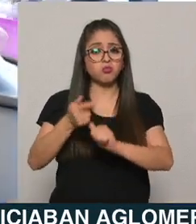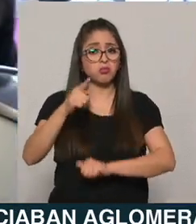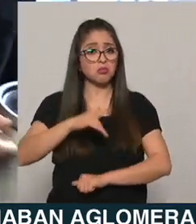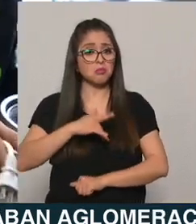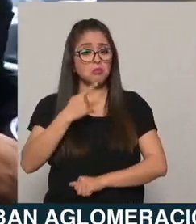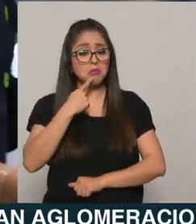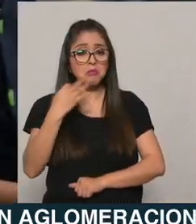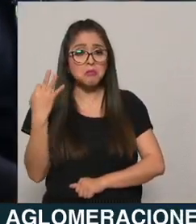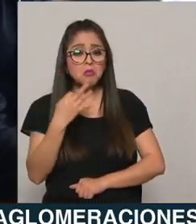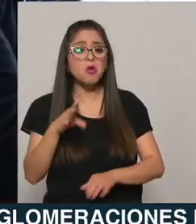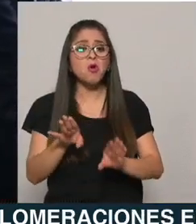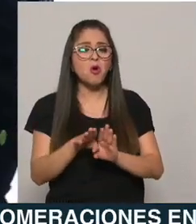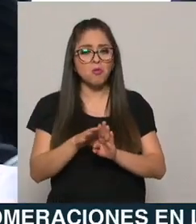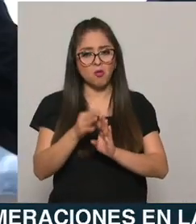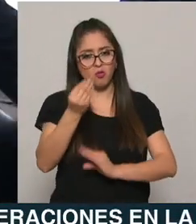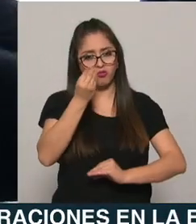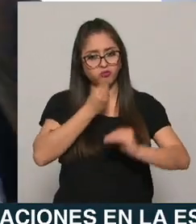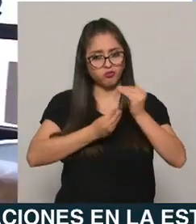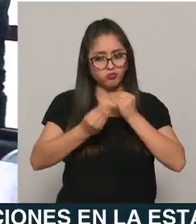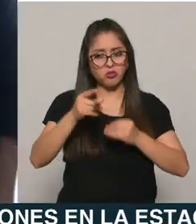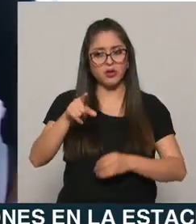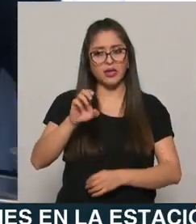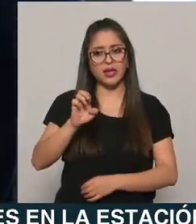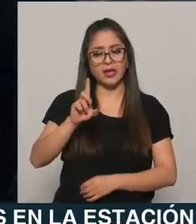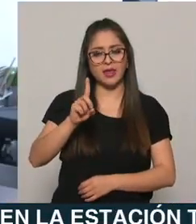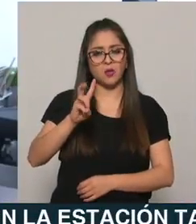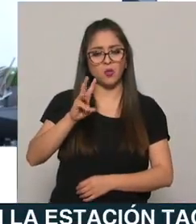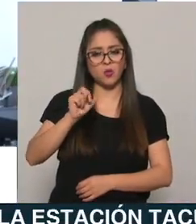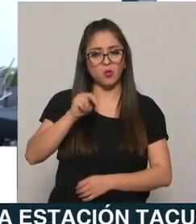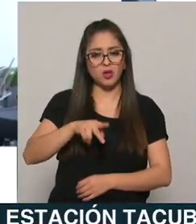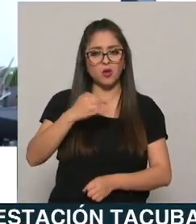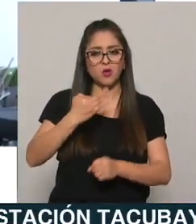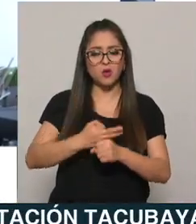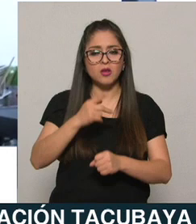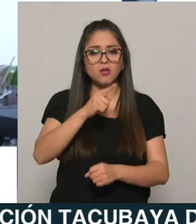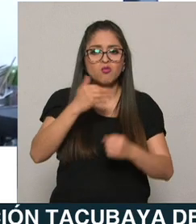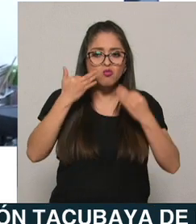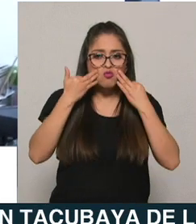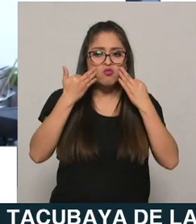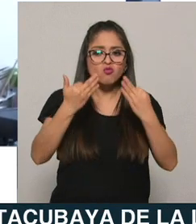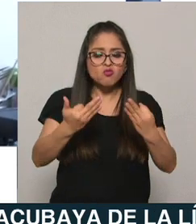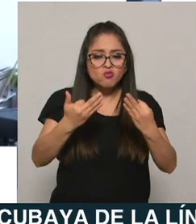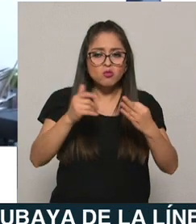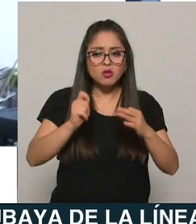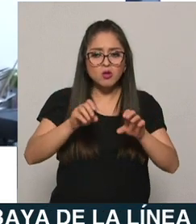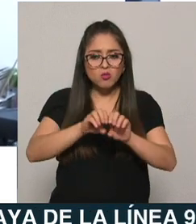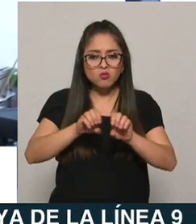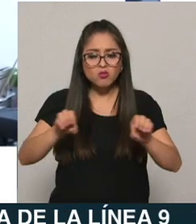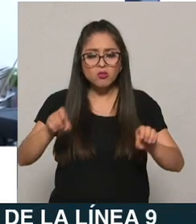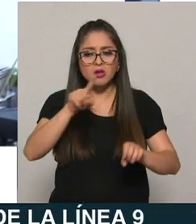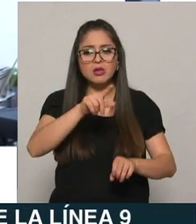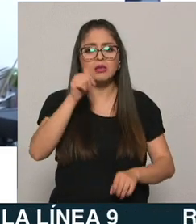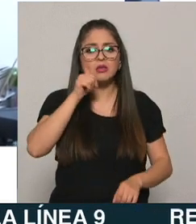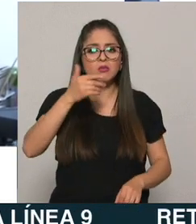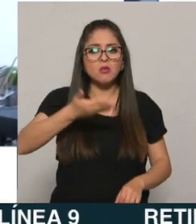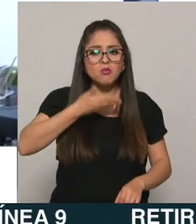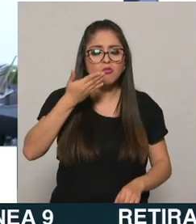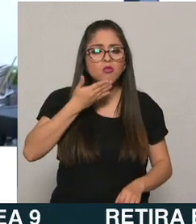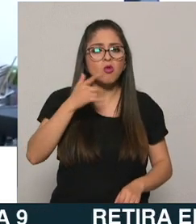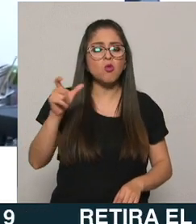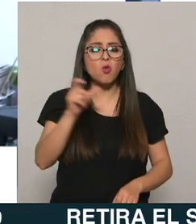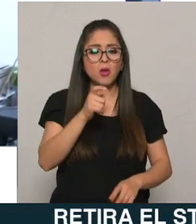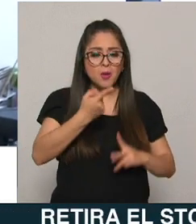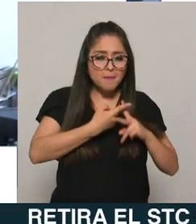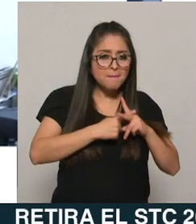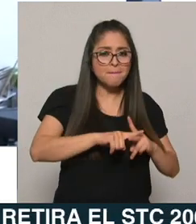que Edwin nos invitó a conocer la preparación de... Lo que yo les voy a preparar son unas esferas shari, que son muy recomendadas para las entradas